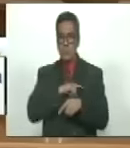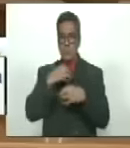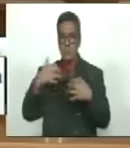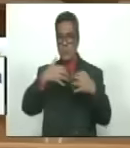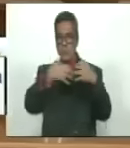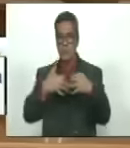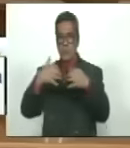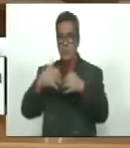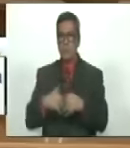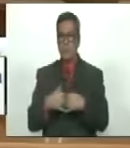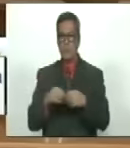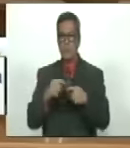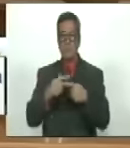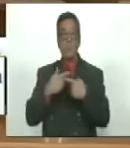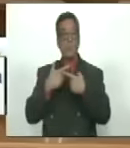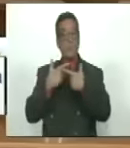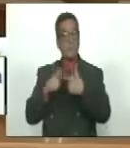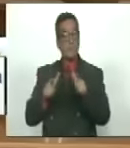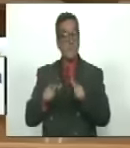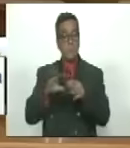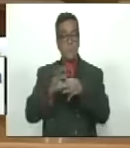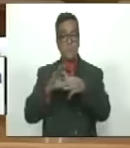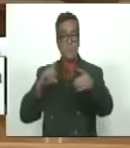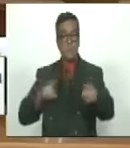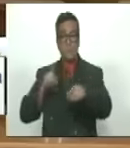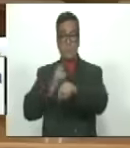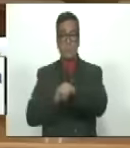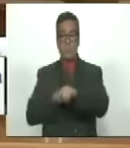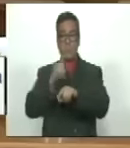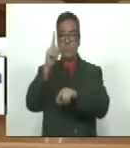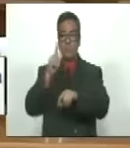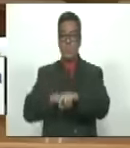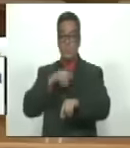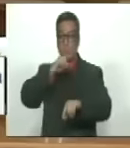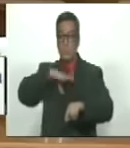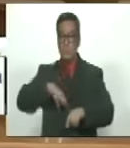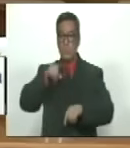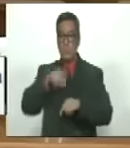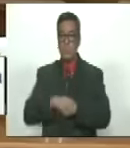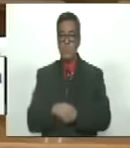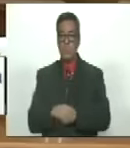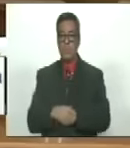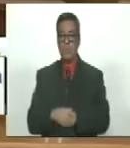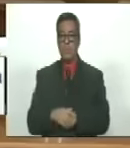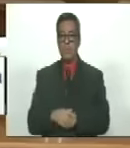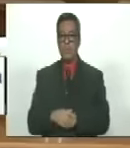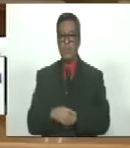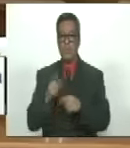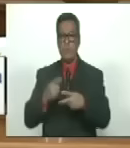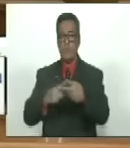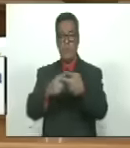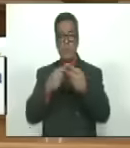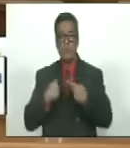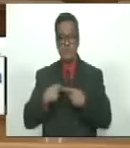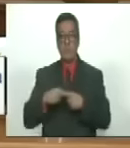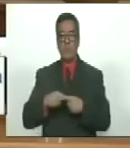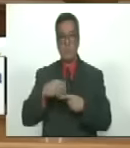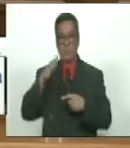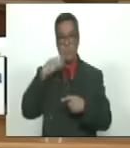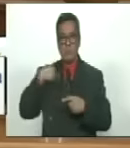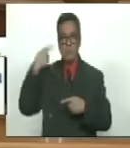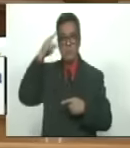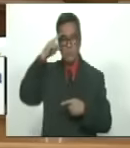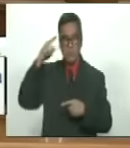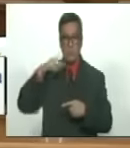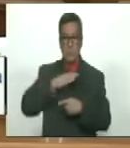lucha libertaria por la independencia. Primer momento histórico. Lo que heredamos de la Capitanía General de